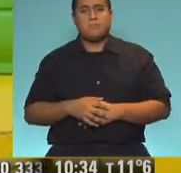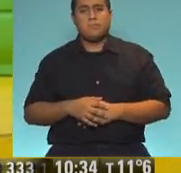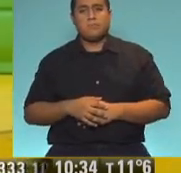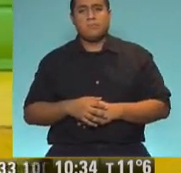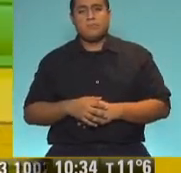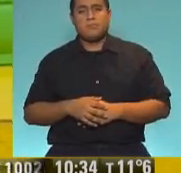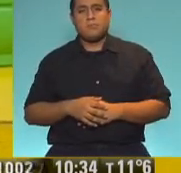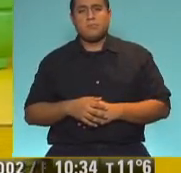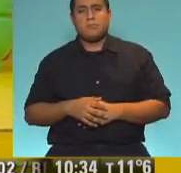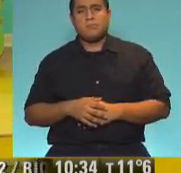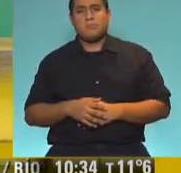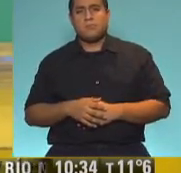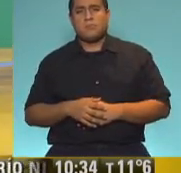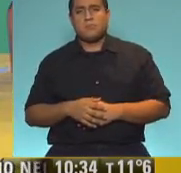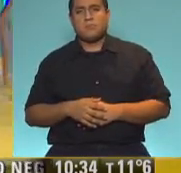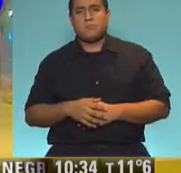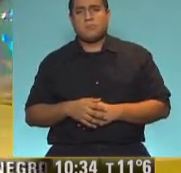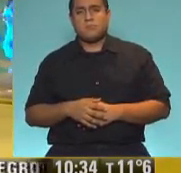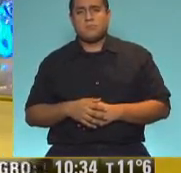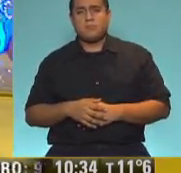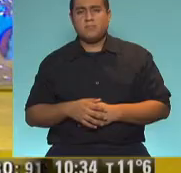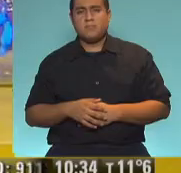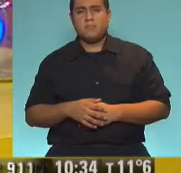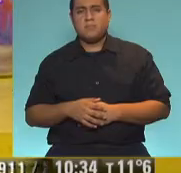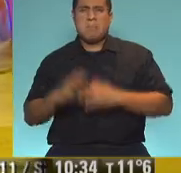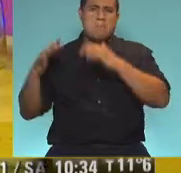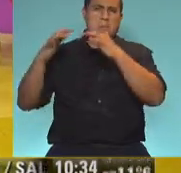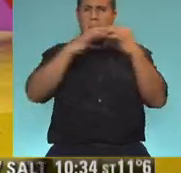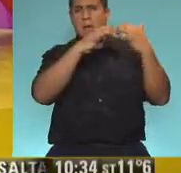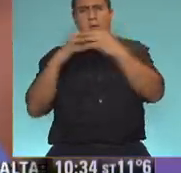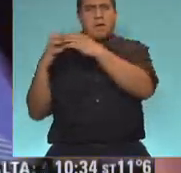loco, atácalos. ¡No! ¡Ata, ata, ata!